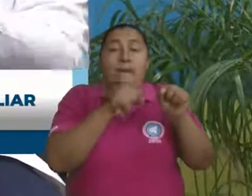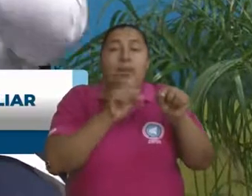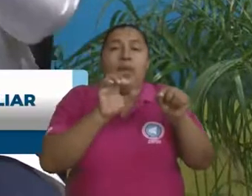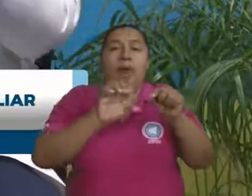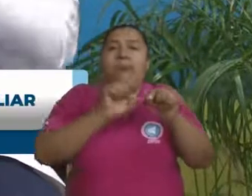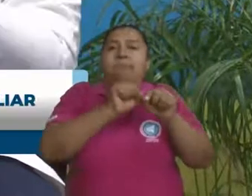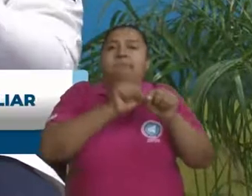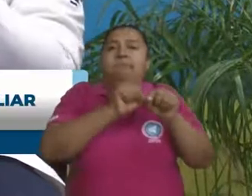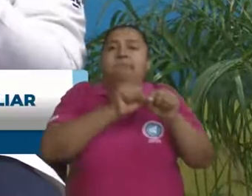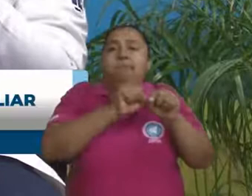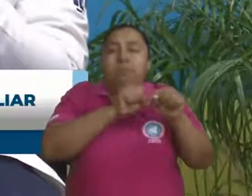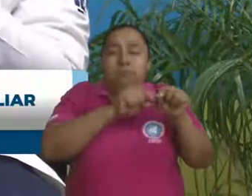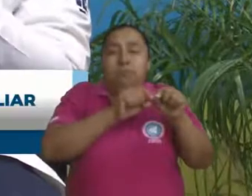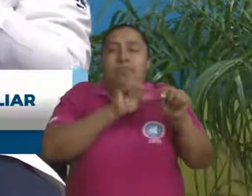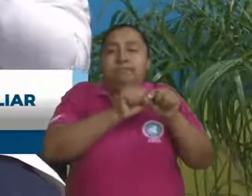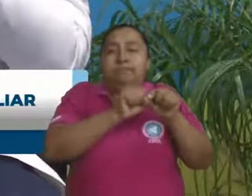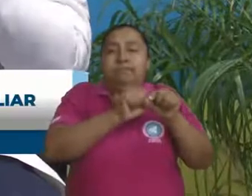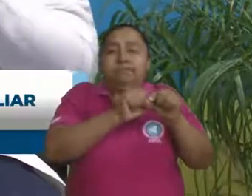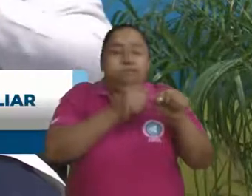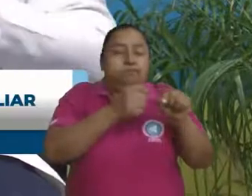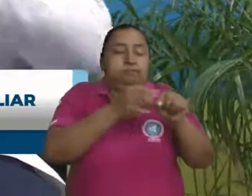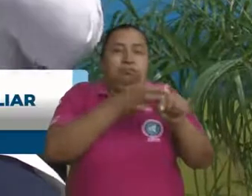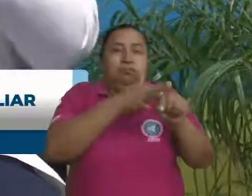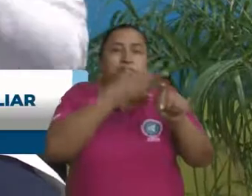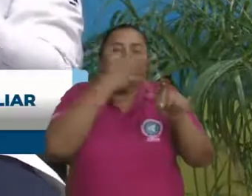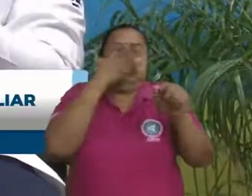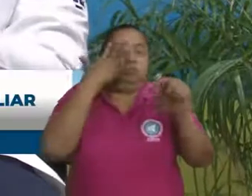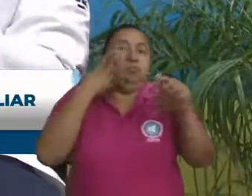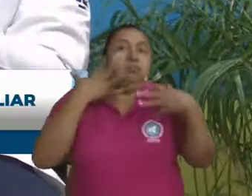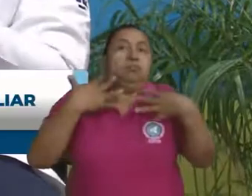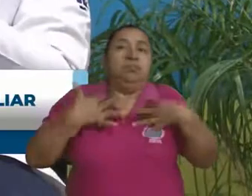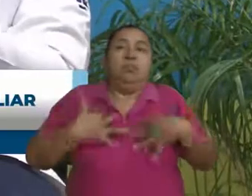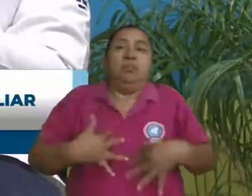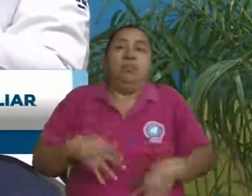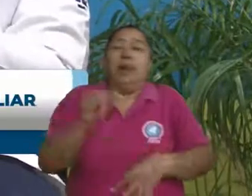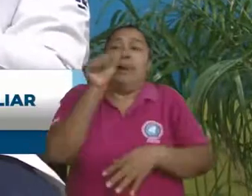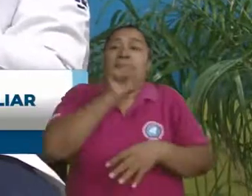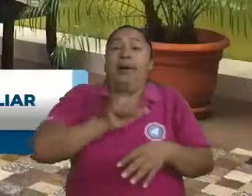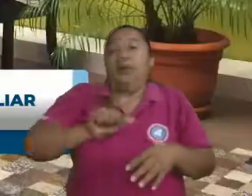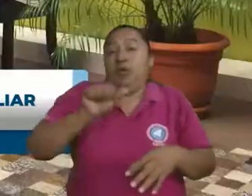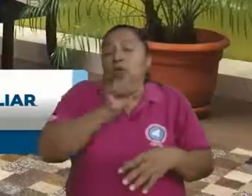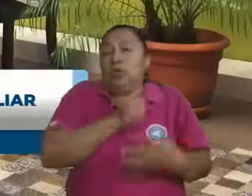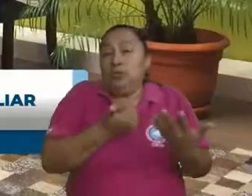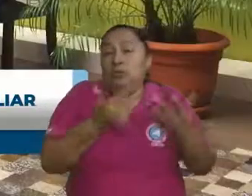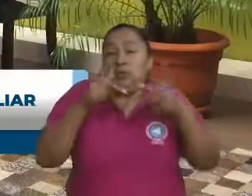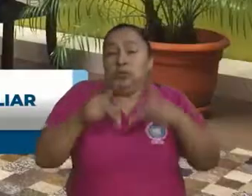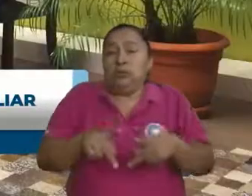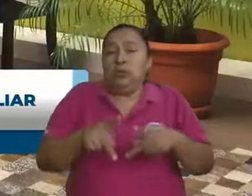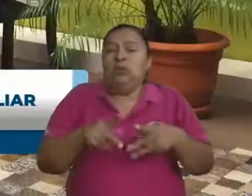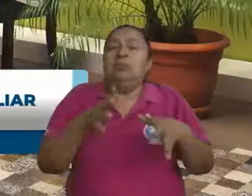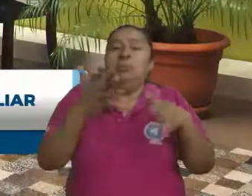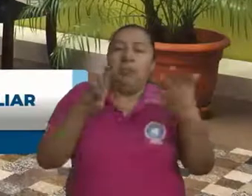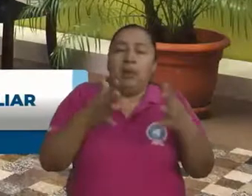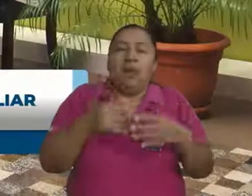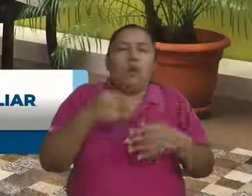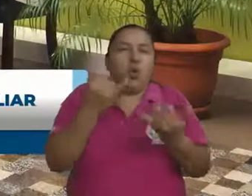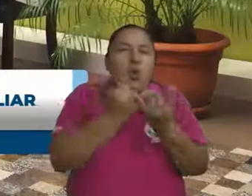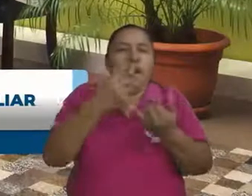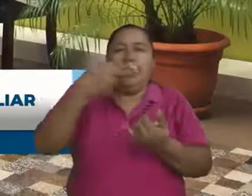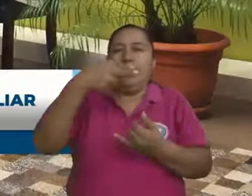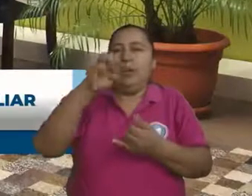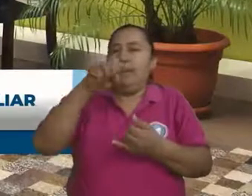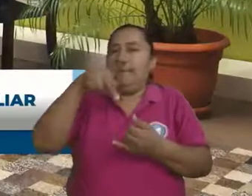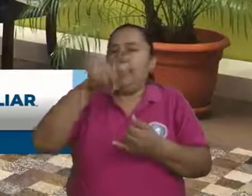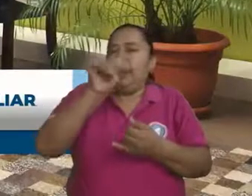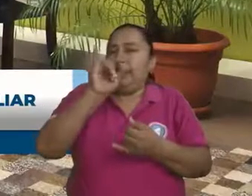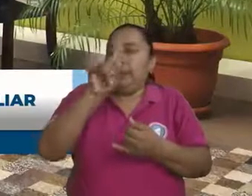sistema biliar y provocar ictericia, que es la coloración amarillenta que obtienen algunos pacientes, algo parecido a la hepatitis, así es,